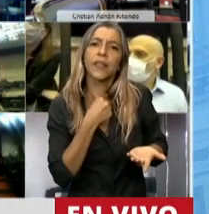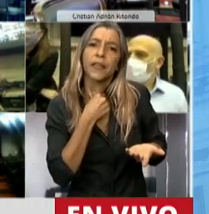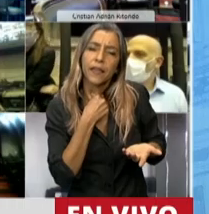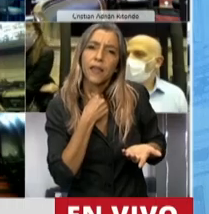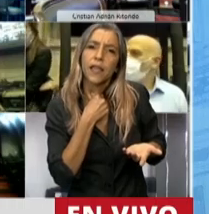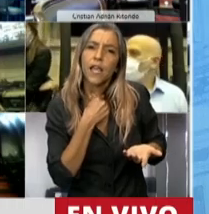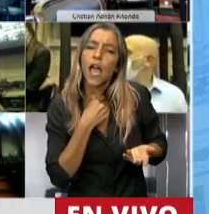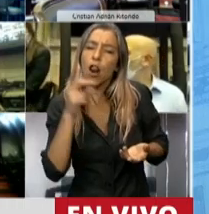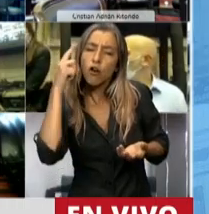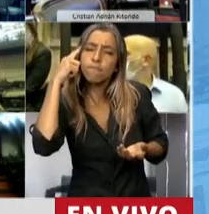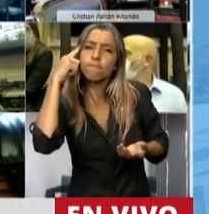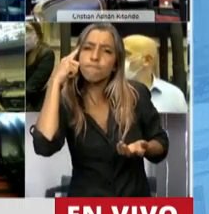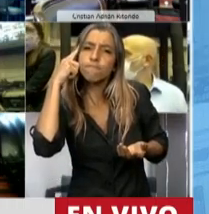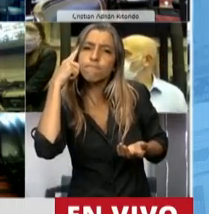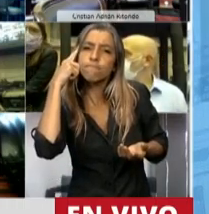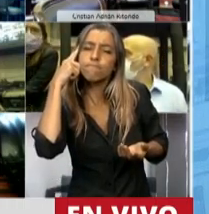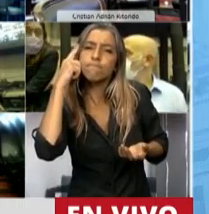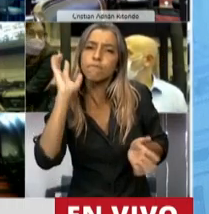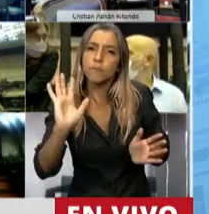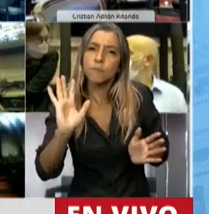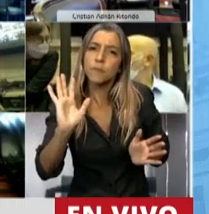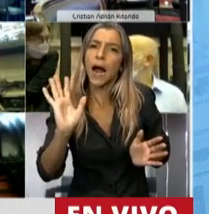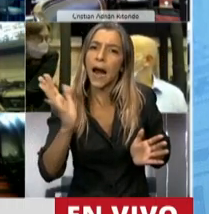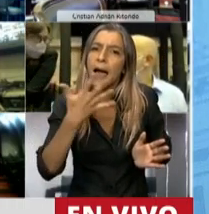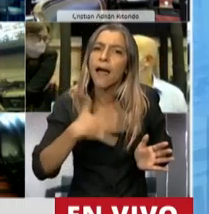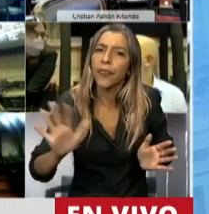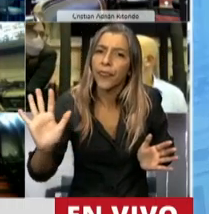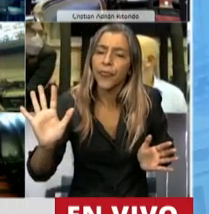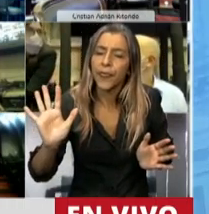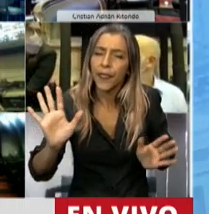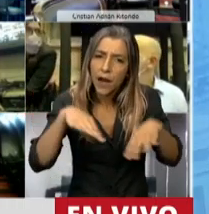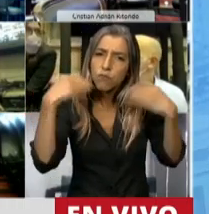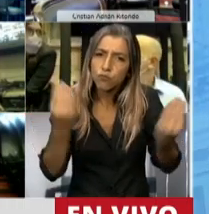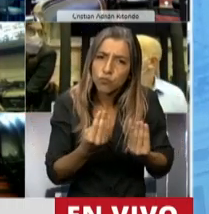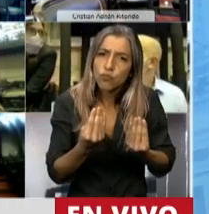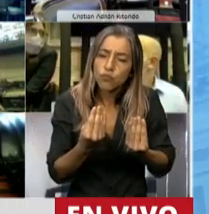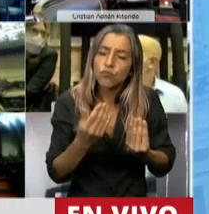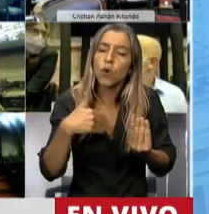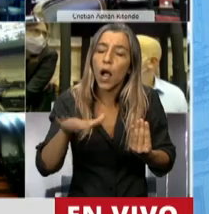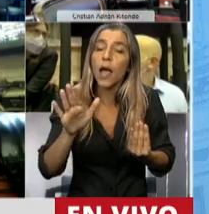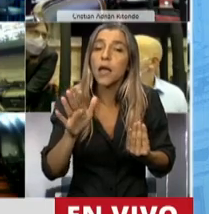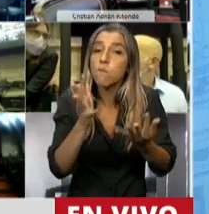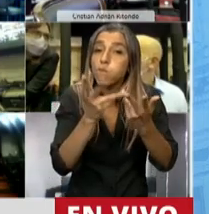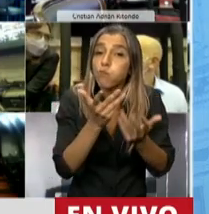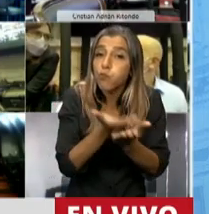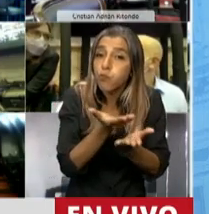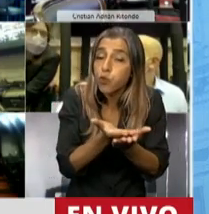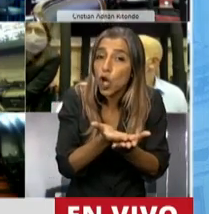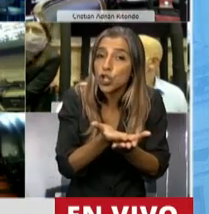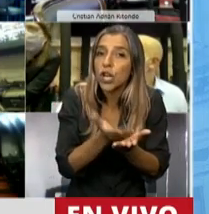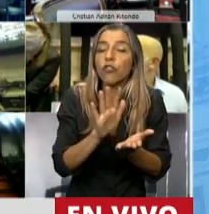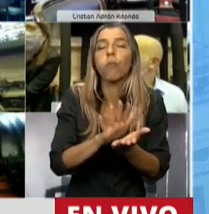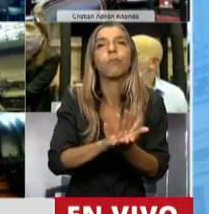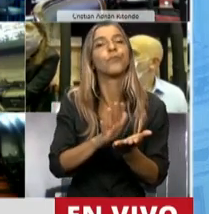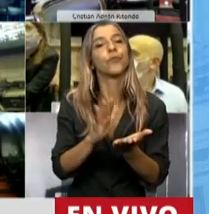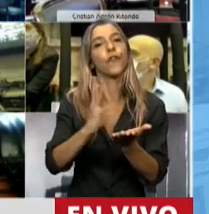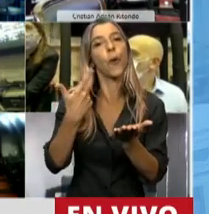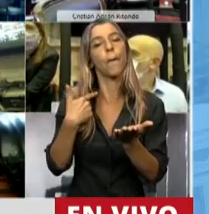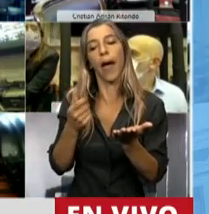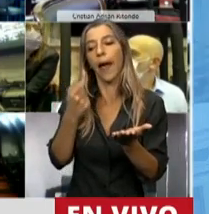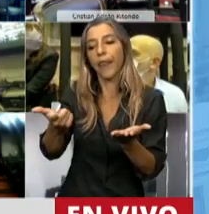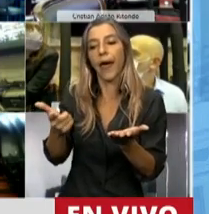nuestro término presidente concluido en que el proyecto constituye un respiro de una